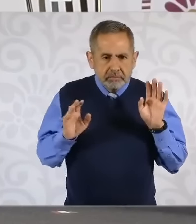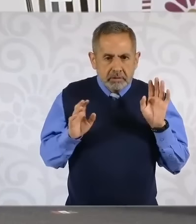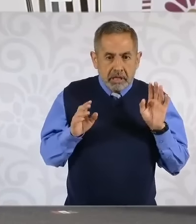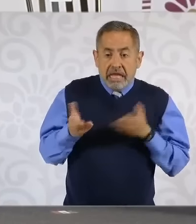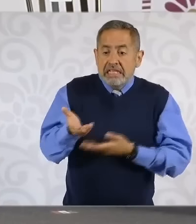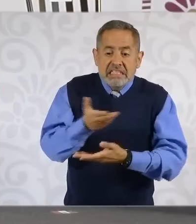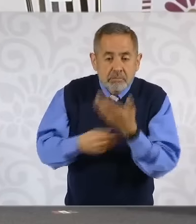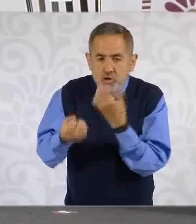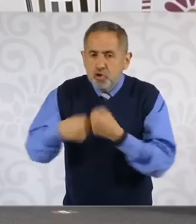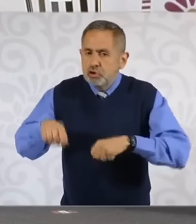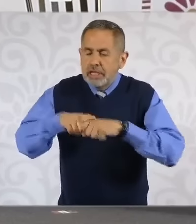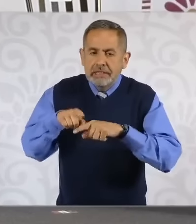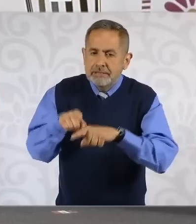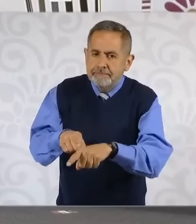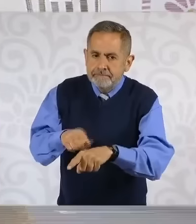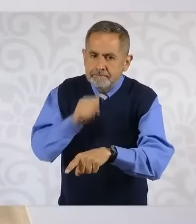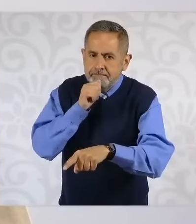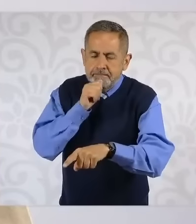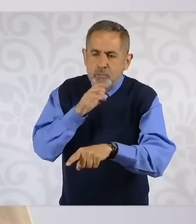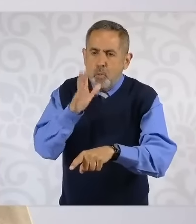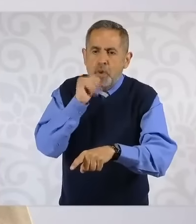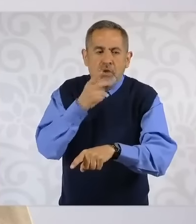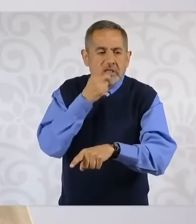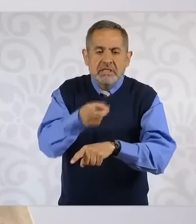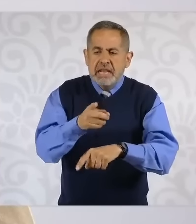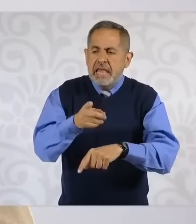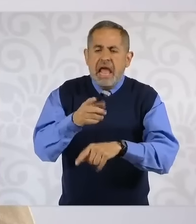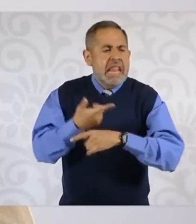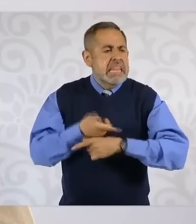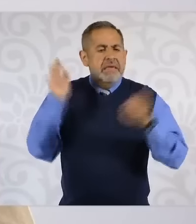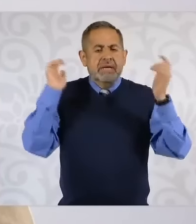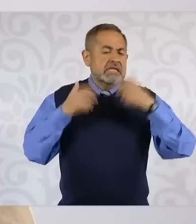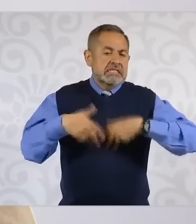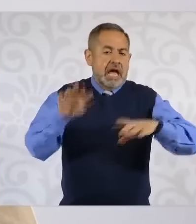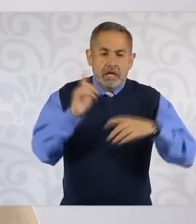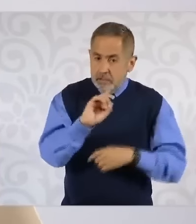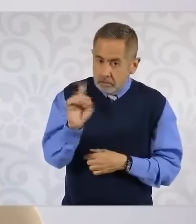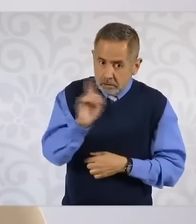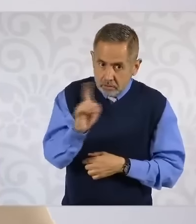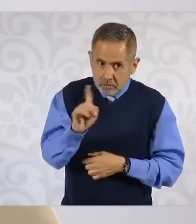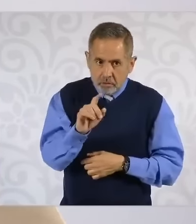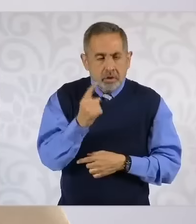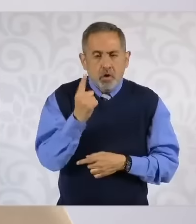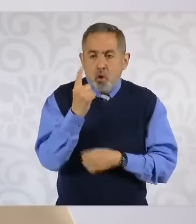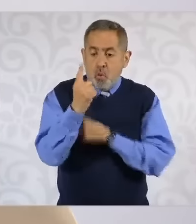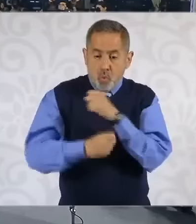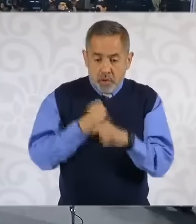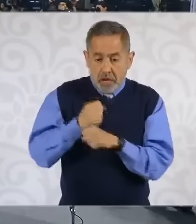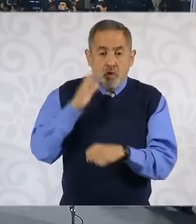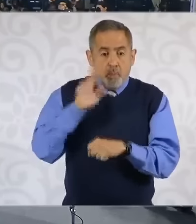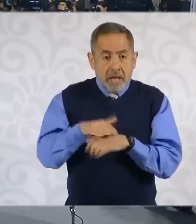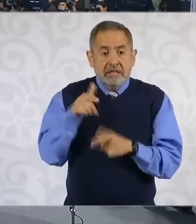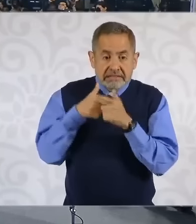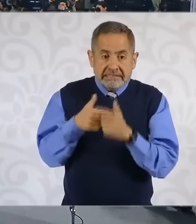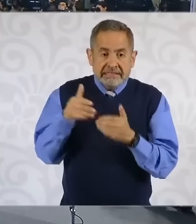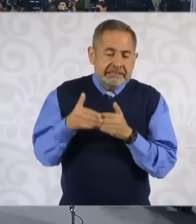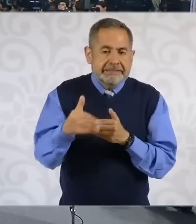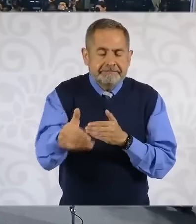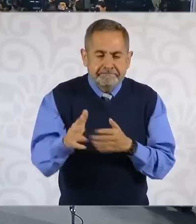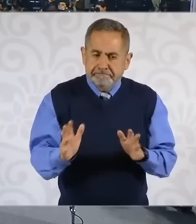social. No tenemos condiciones para eso, porque ya sería otro año más. Y